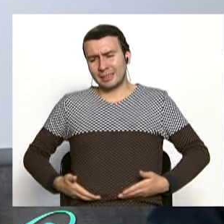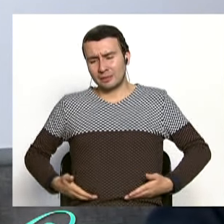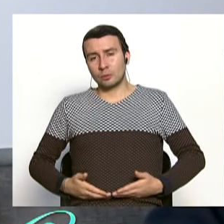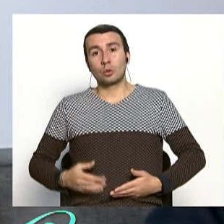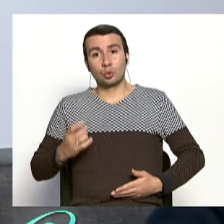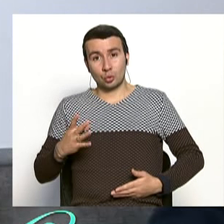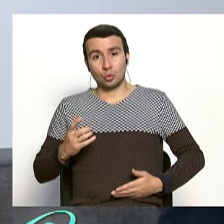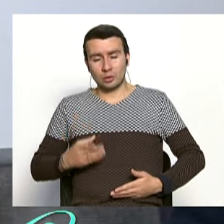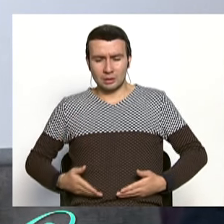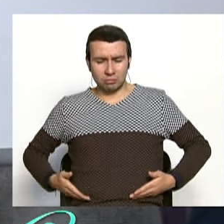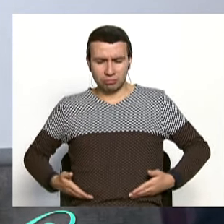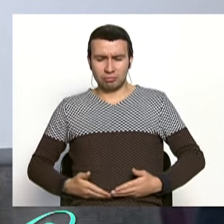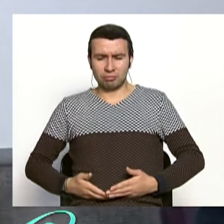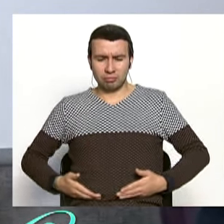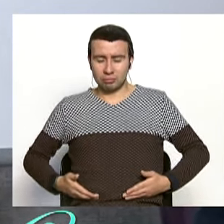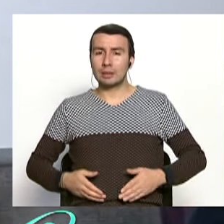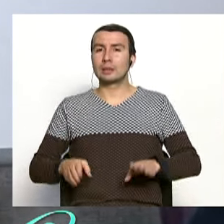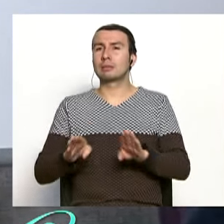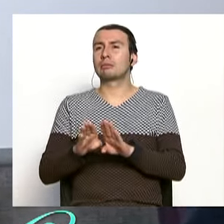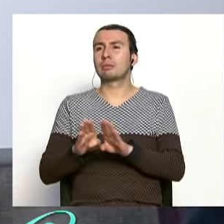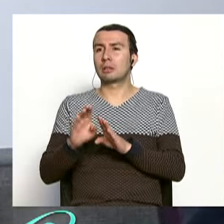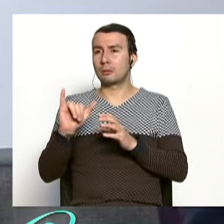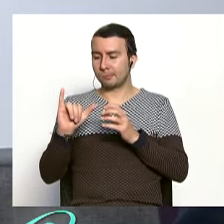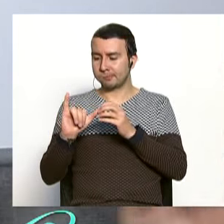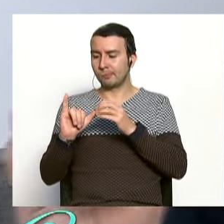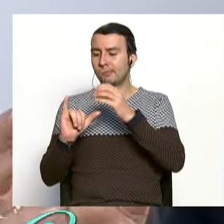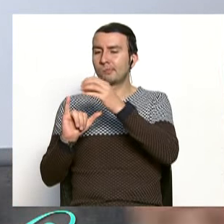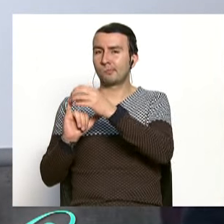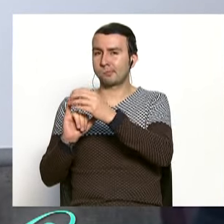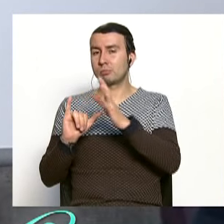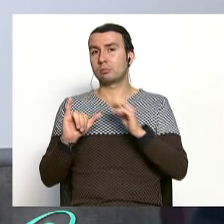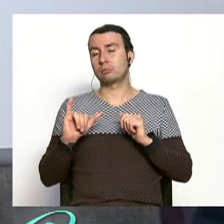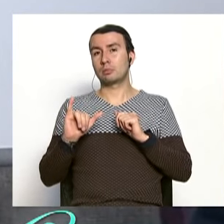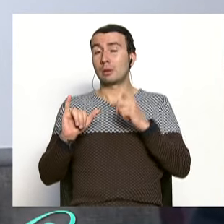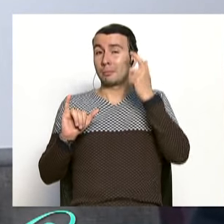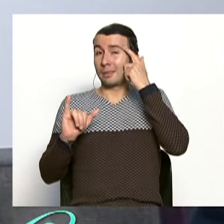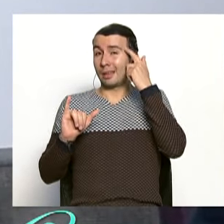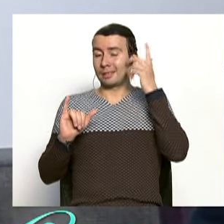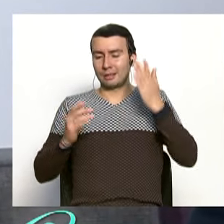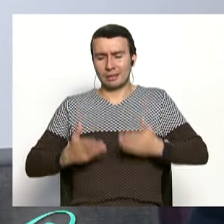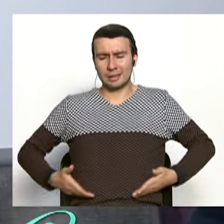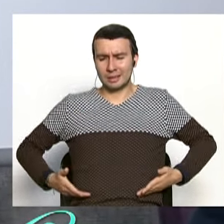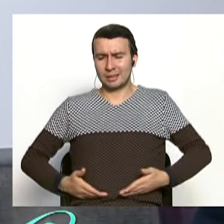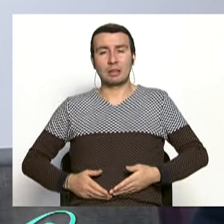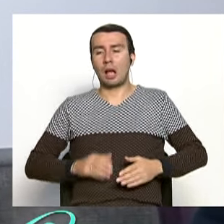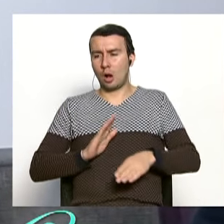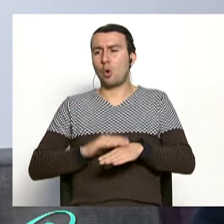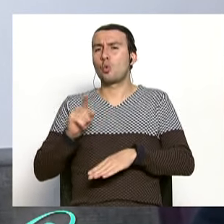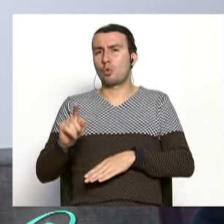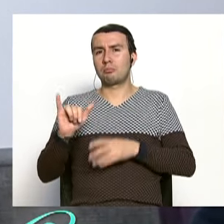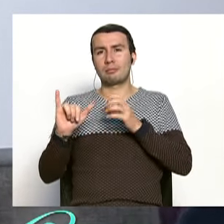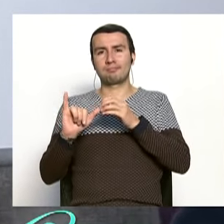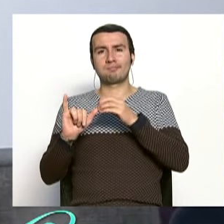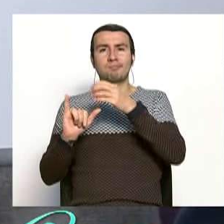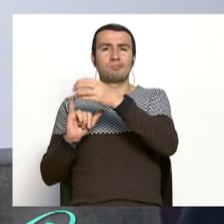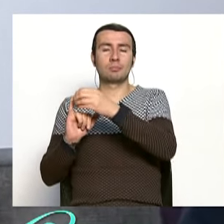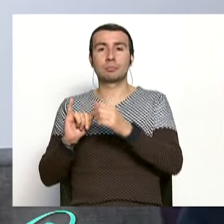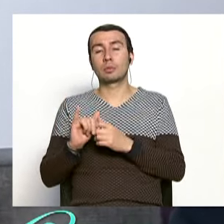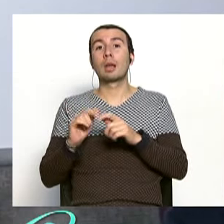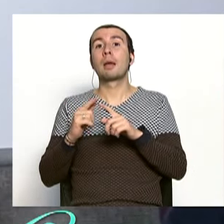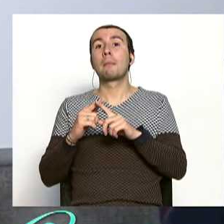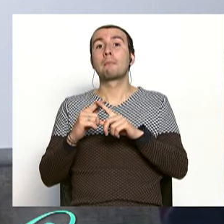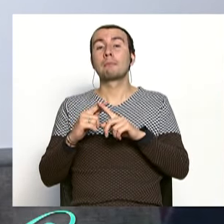ovarios y por la forma en que está inervado el ovario de donde vienen los nervios desde el desde el sistema nervioso central